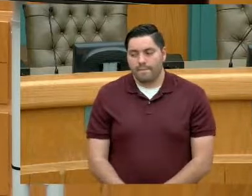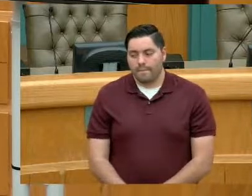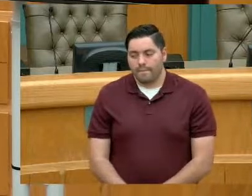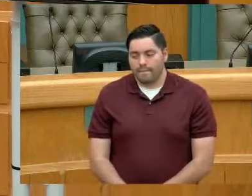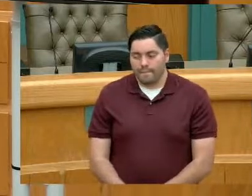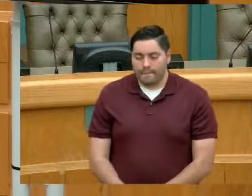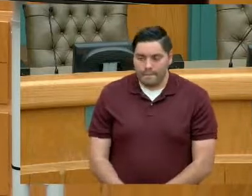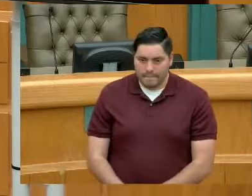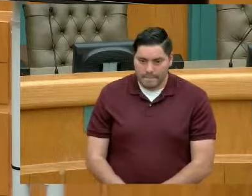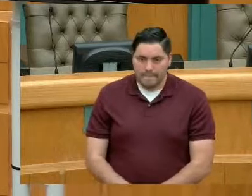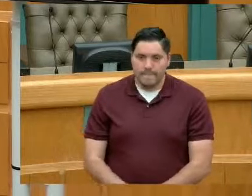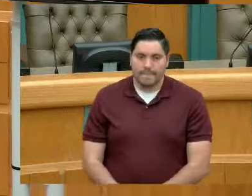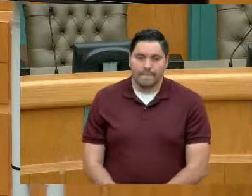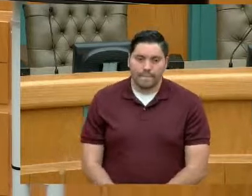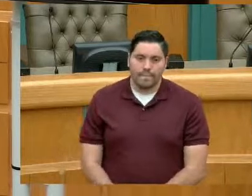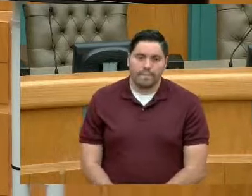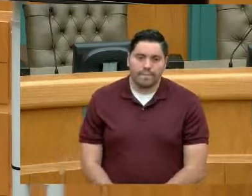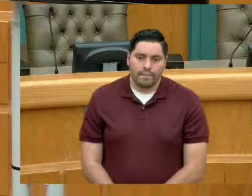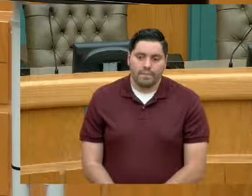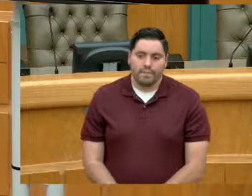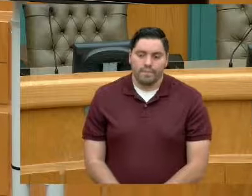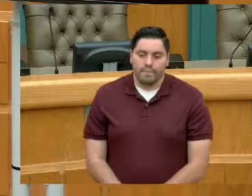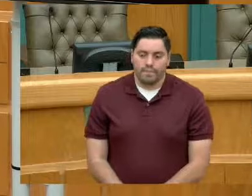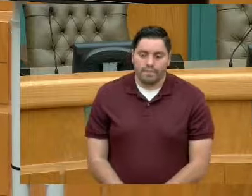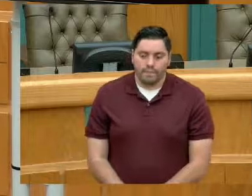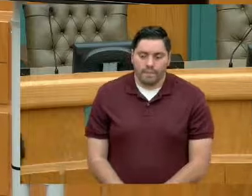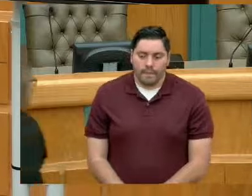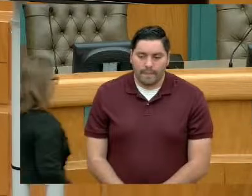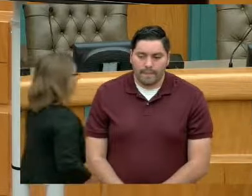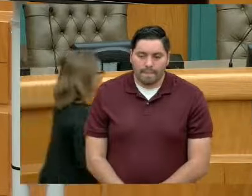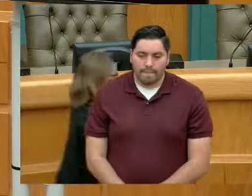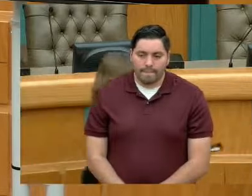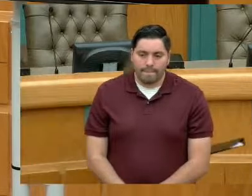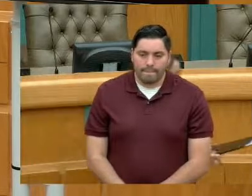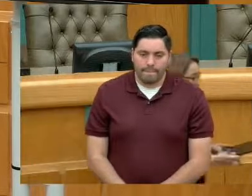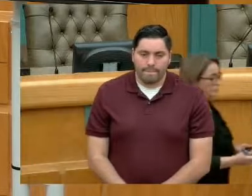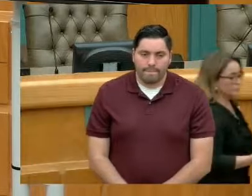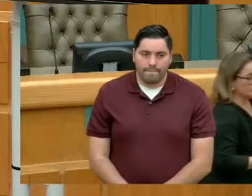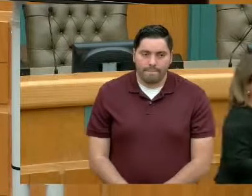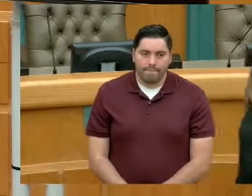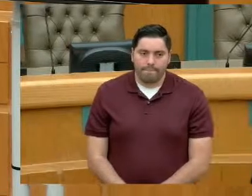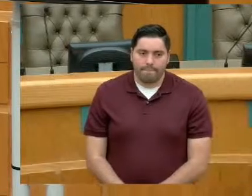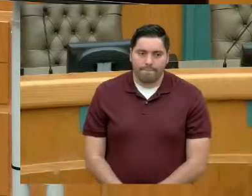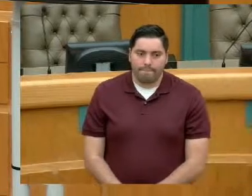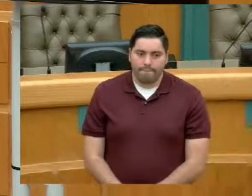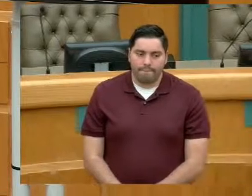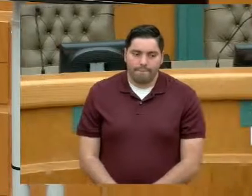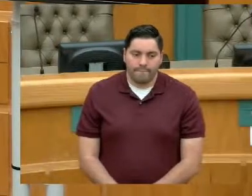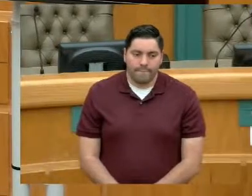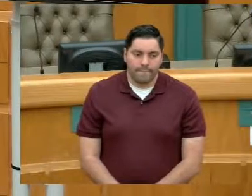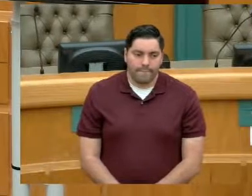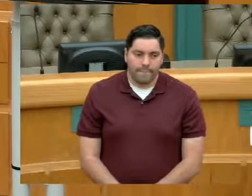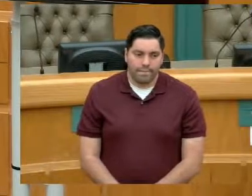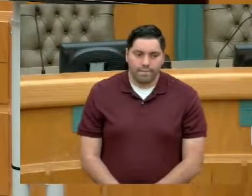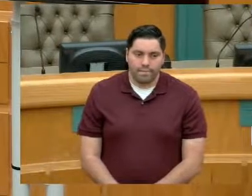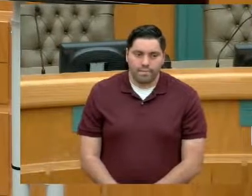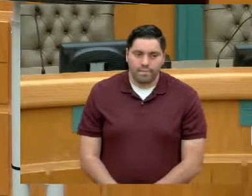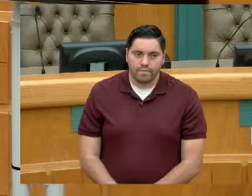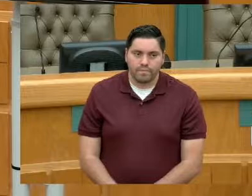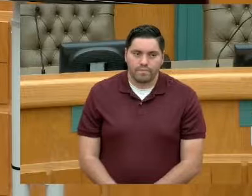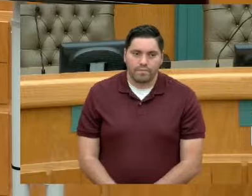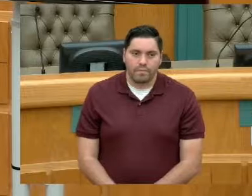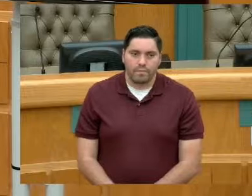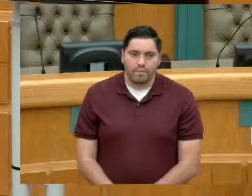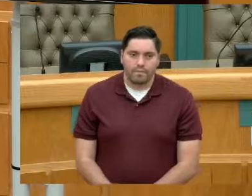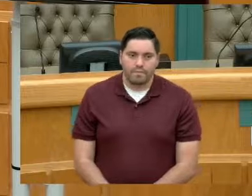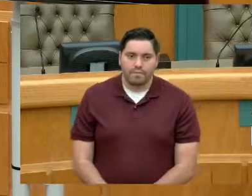185 pruebas se han llevado a cabo en promedio diariamente. En total se han llevado a cabo más de 11,000 pruebas entre el Departamento de Salud, laboratorios